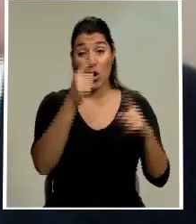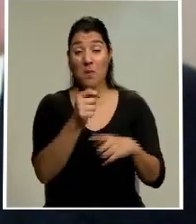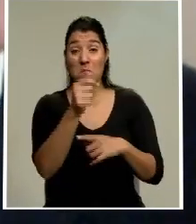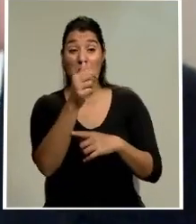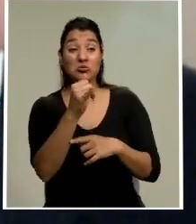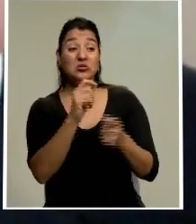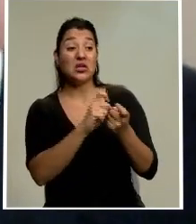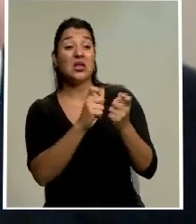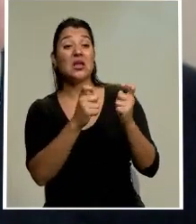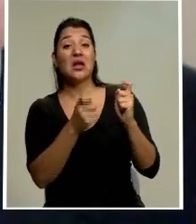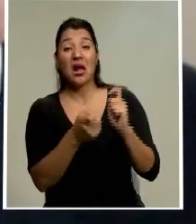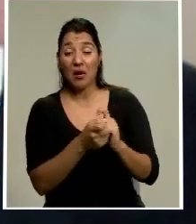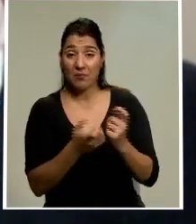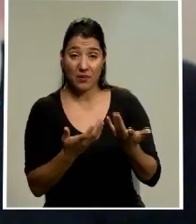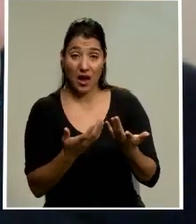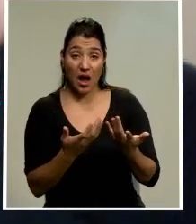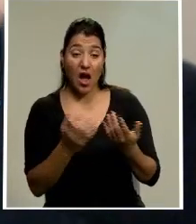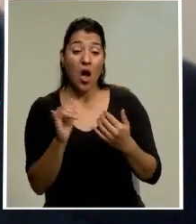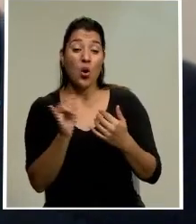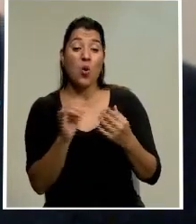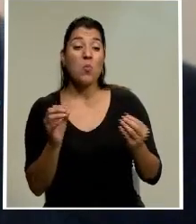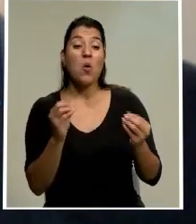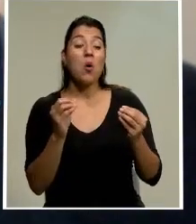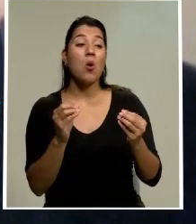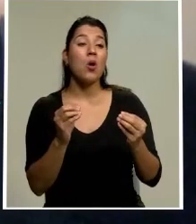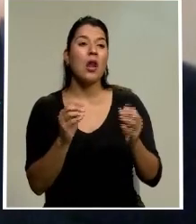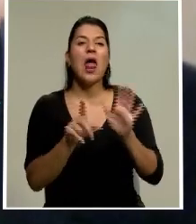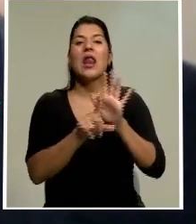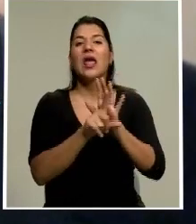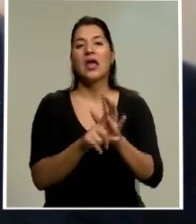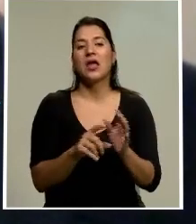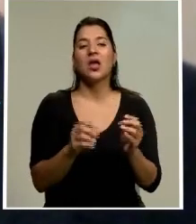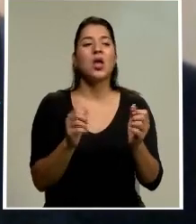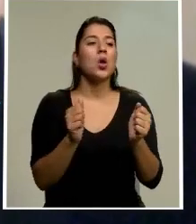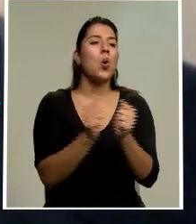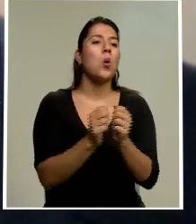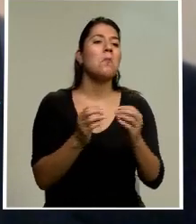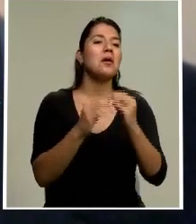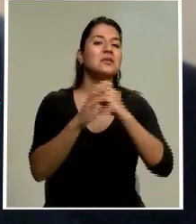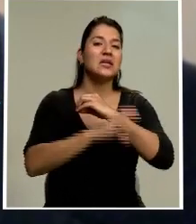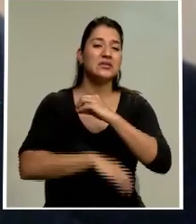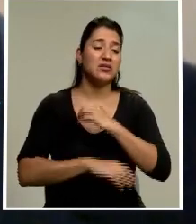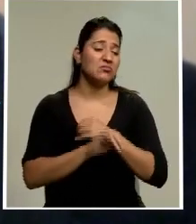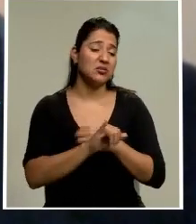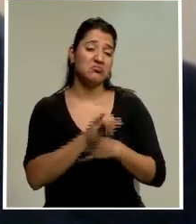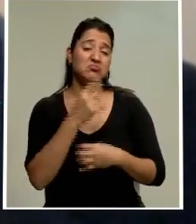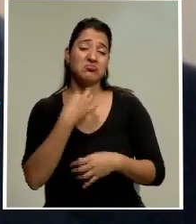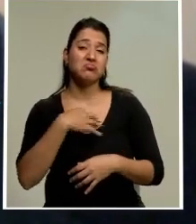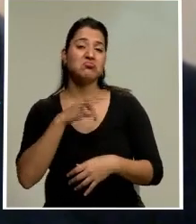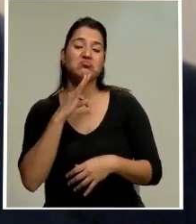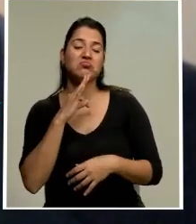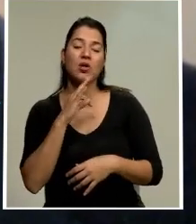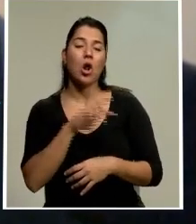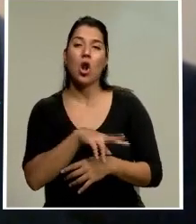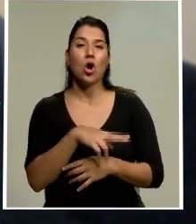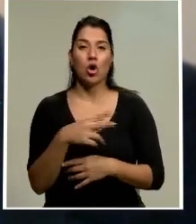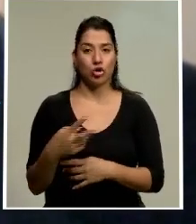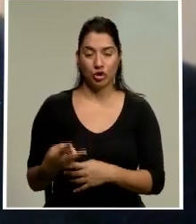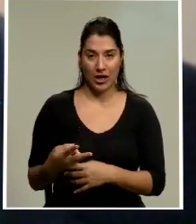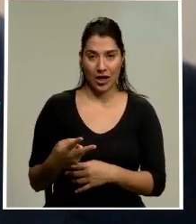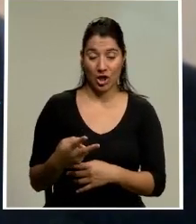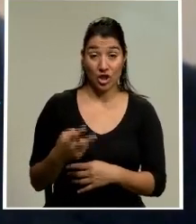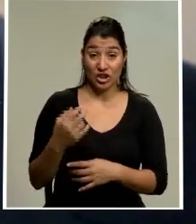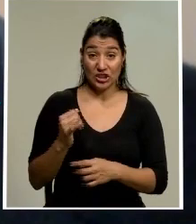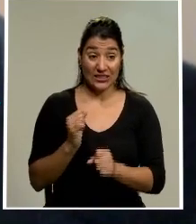cambiando de un enfoque represivo, que es completamente un fracaso. Todo lo contrario, más bien